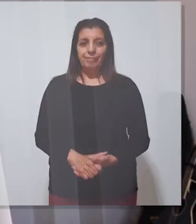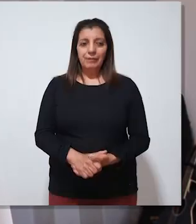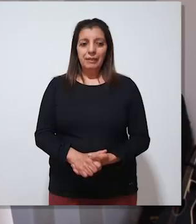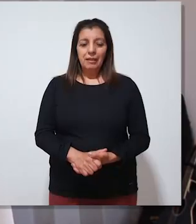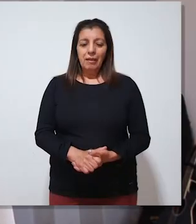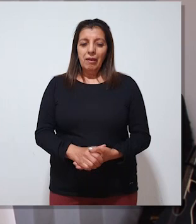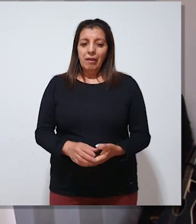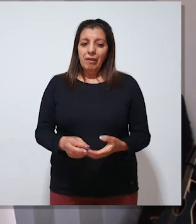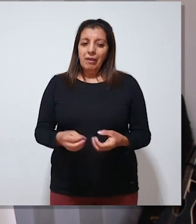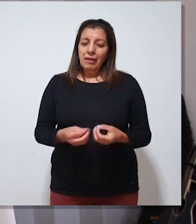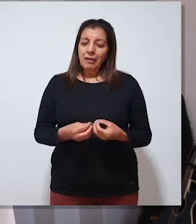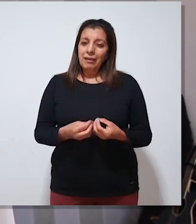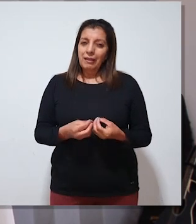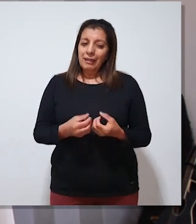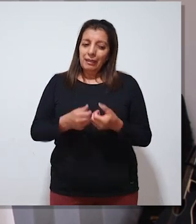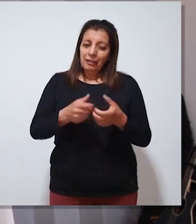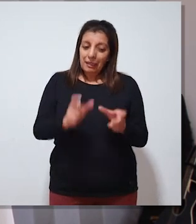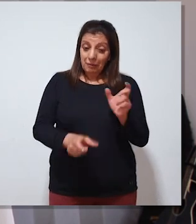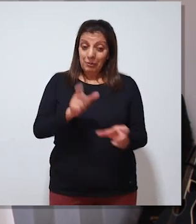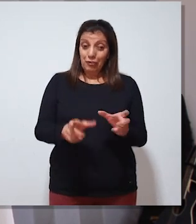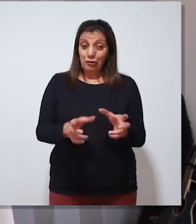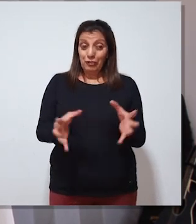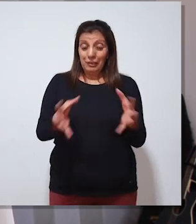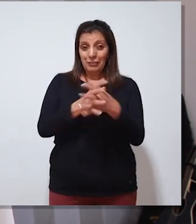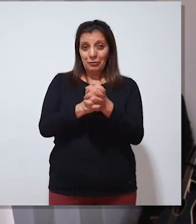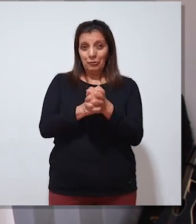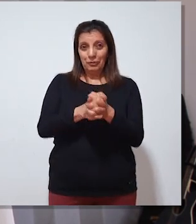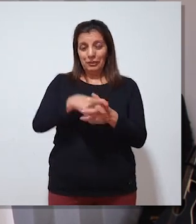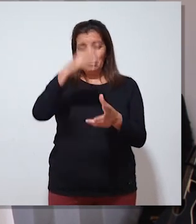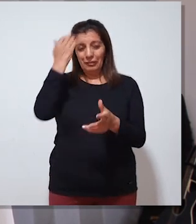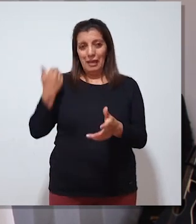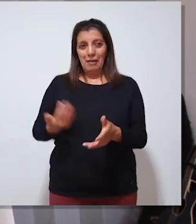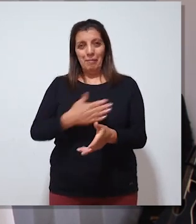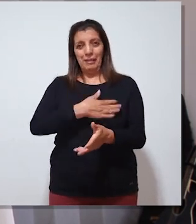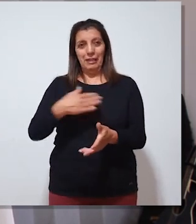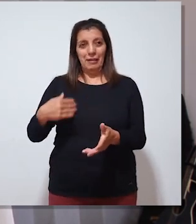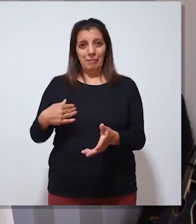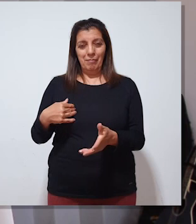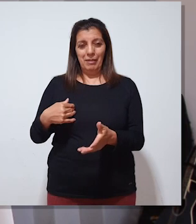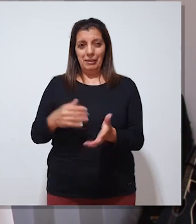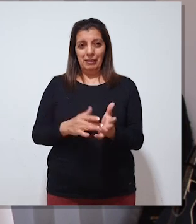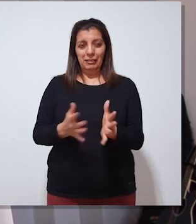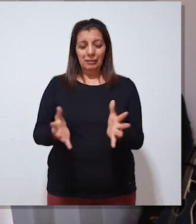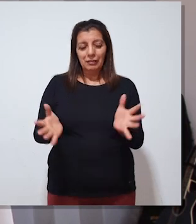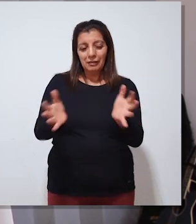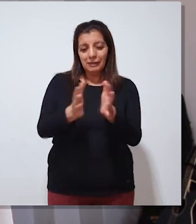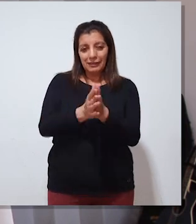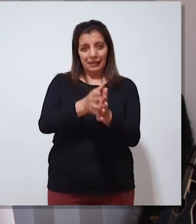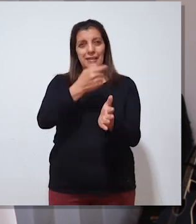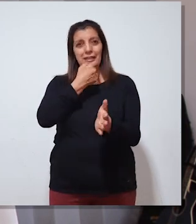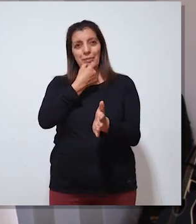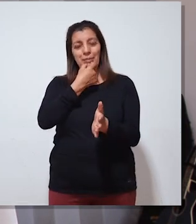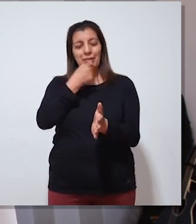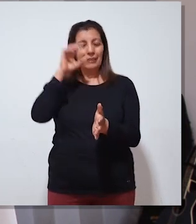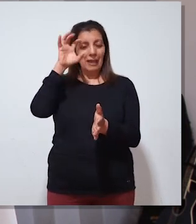lema, con María del Rosario, una iglesia cercana y en comunión, y recordando con agradecimiento los 40